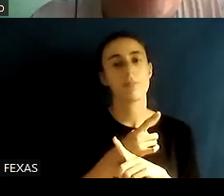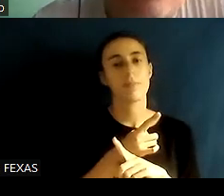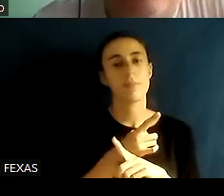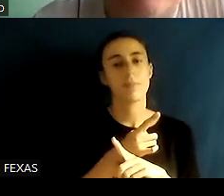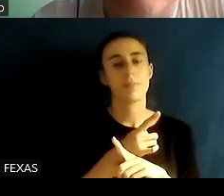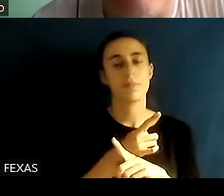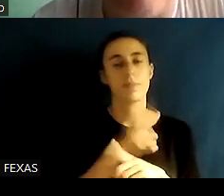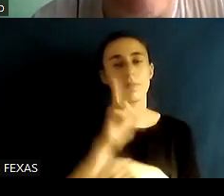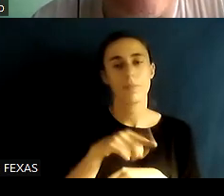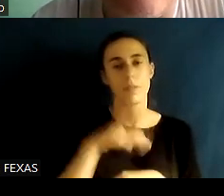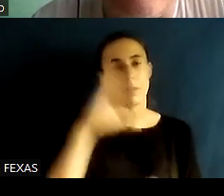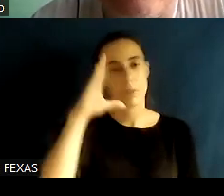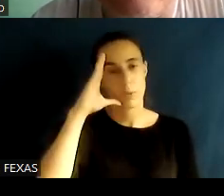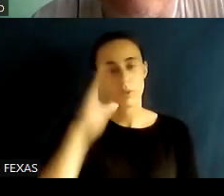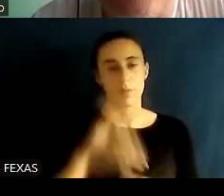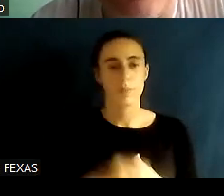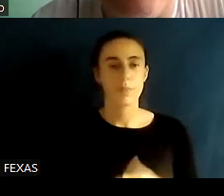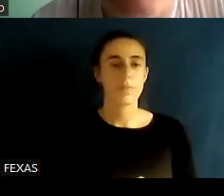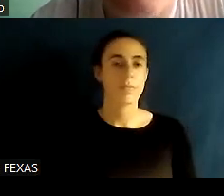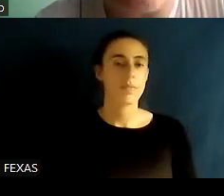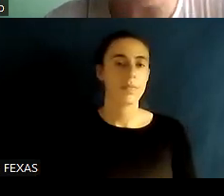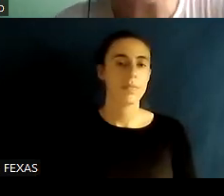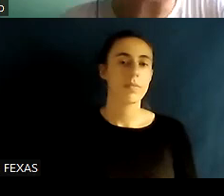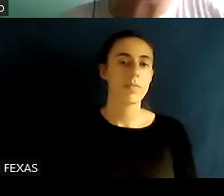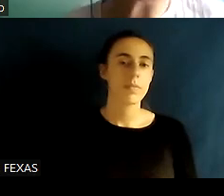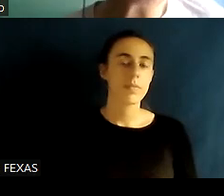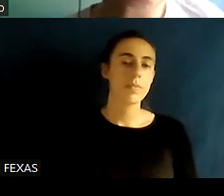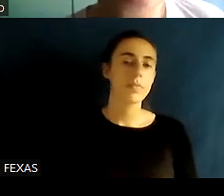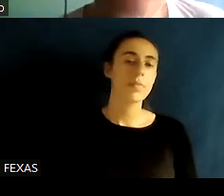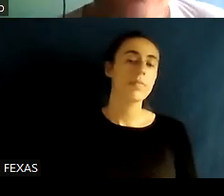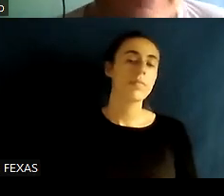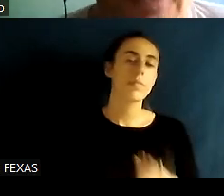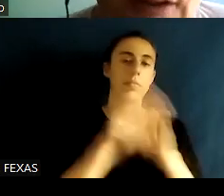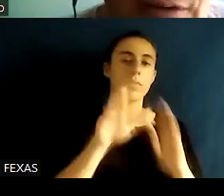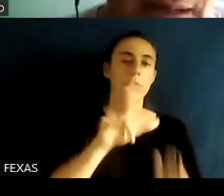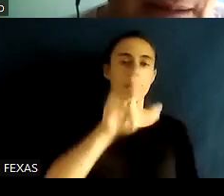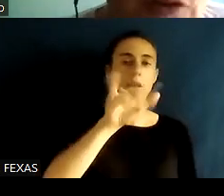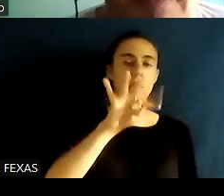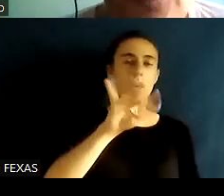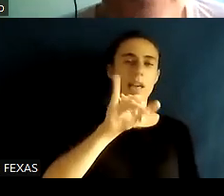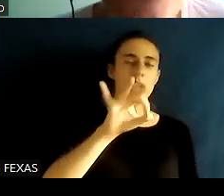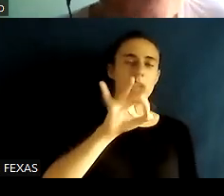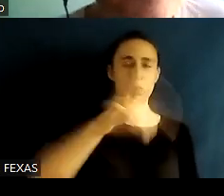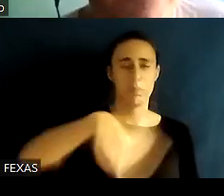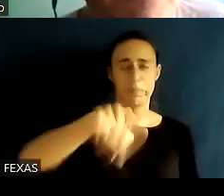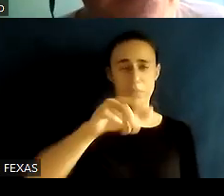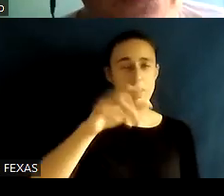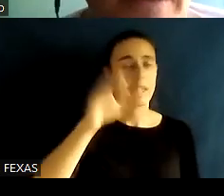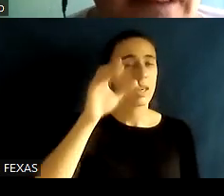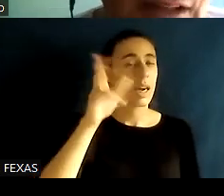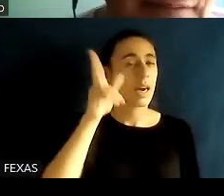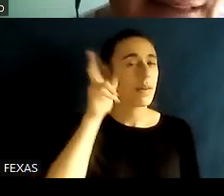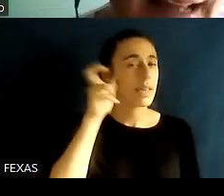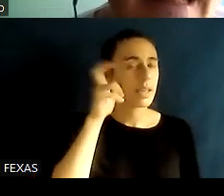del sueño, de la función del sueño. Y luego tenemos el litio, que el litio lo habréis oído en muchísimas ocasiones, es el